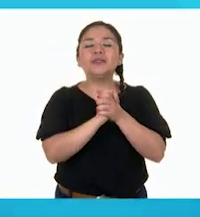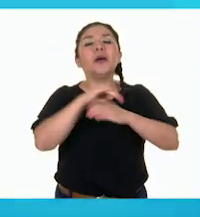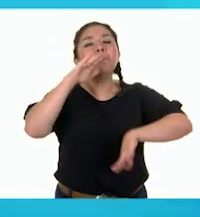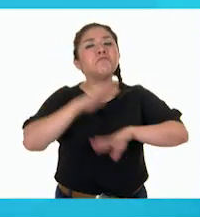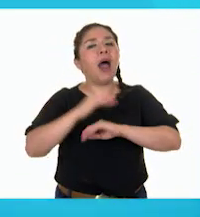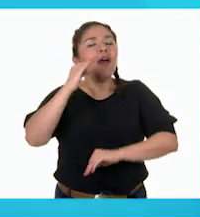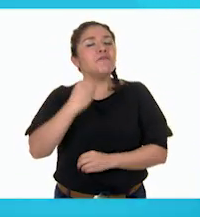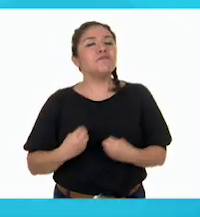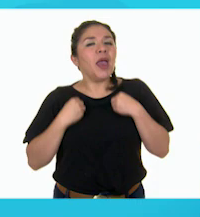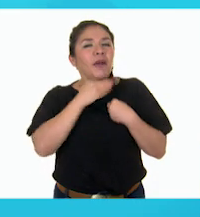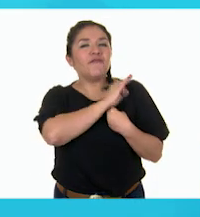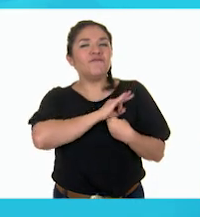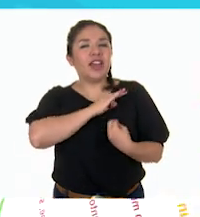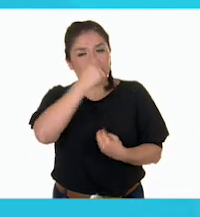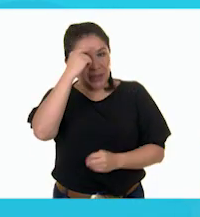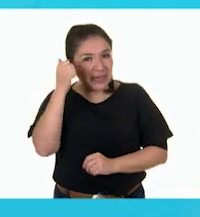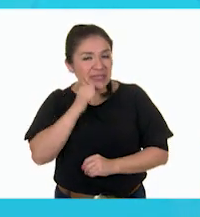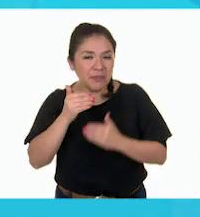muy felices para siempre.